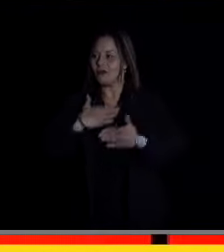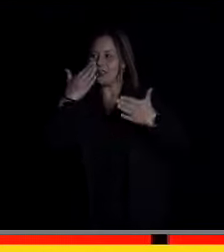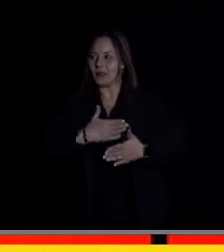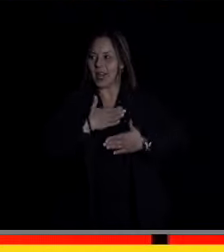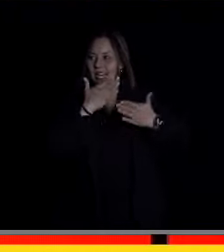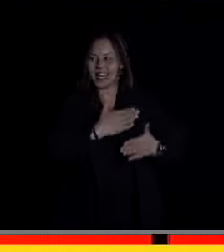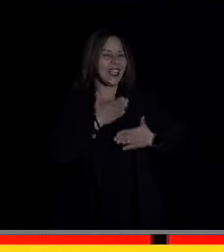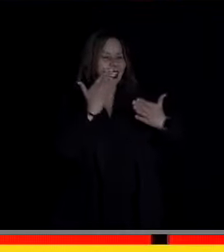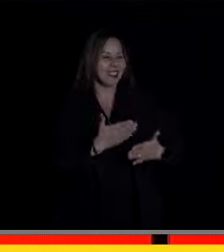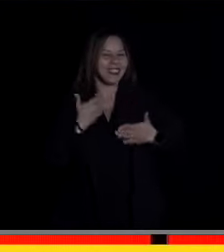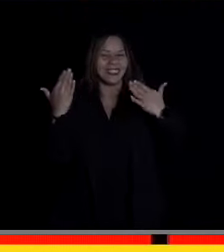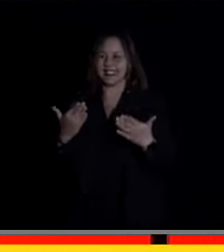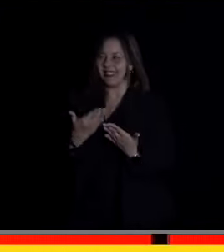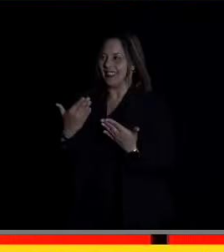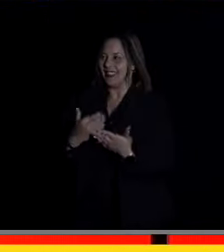muy contento.